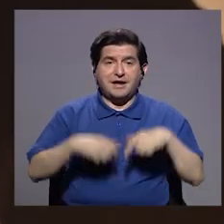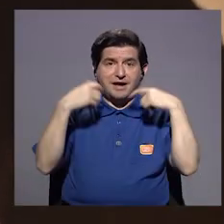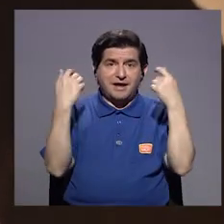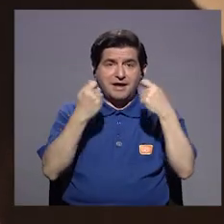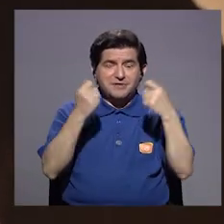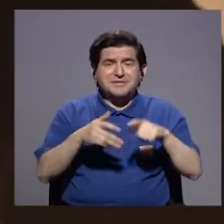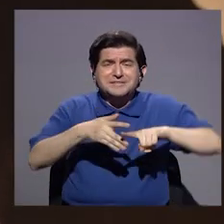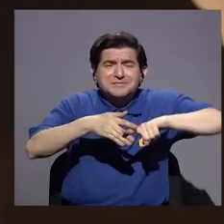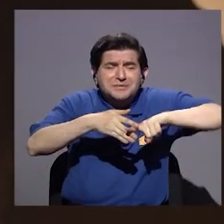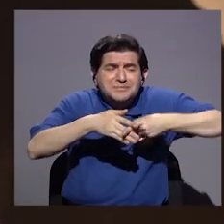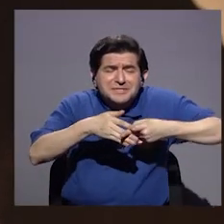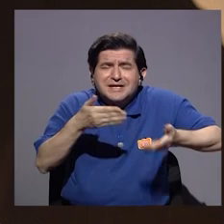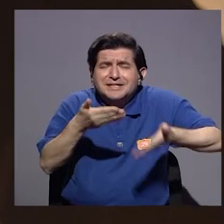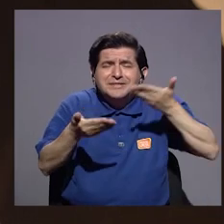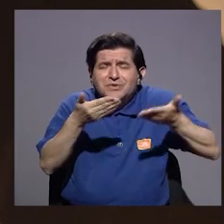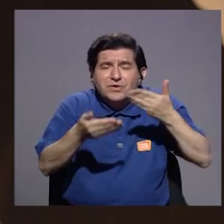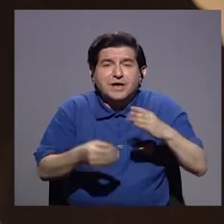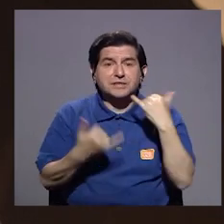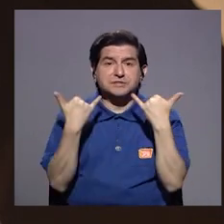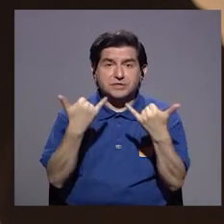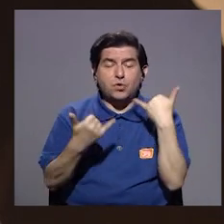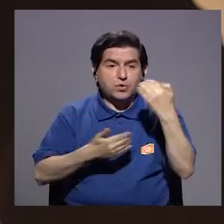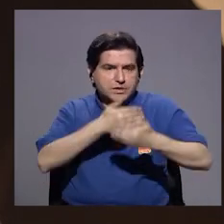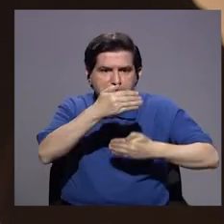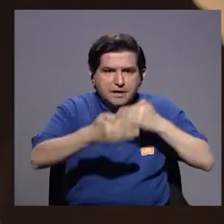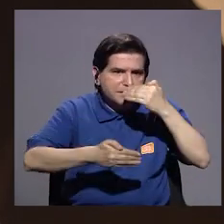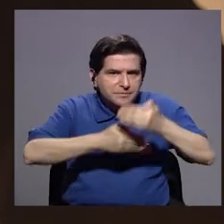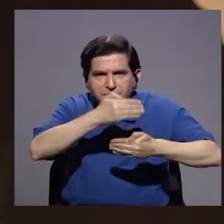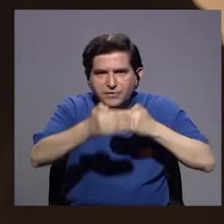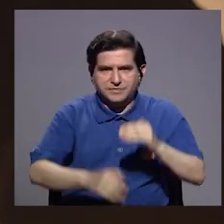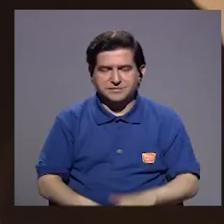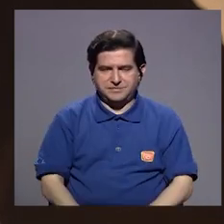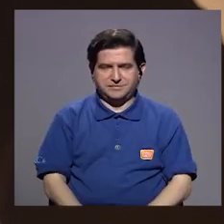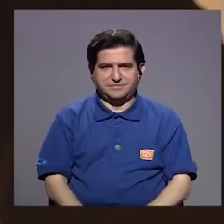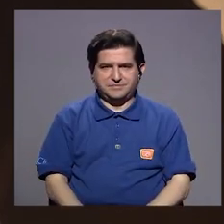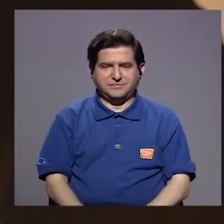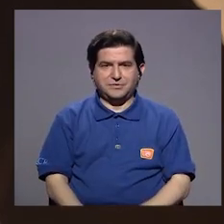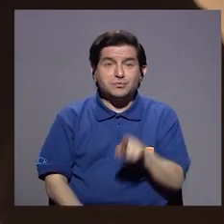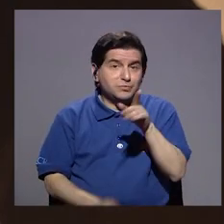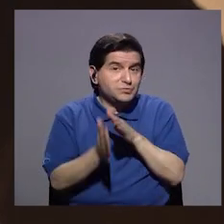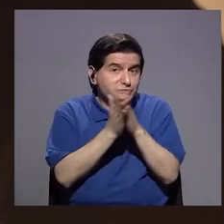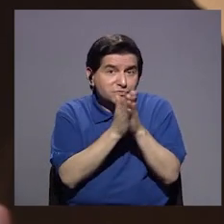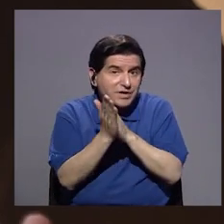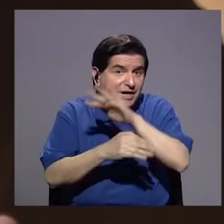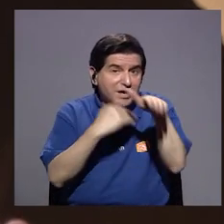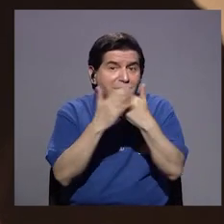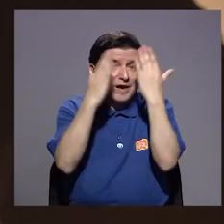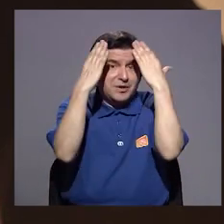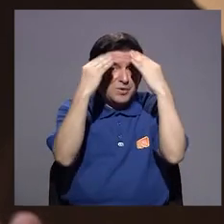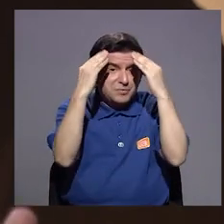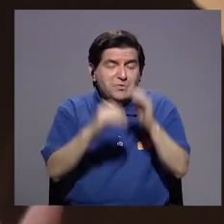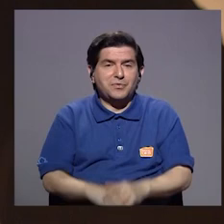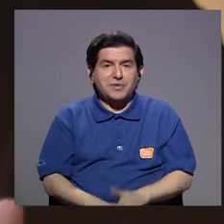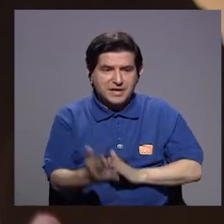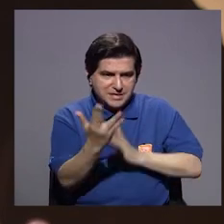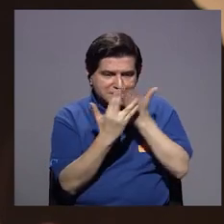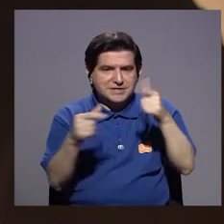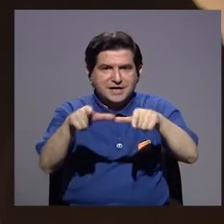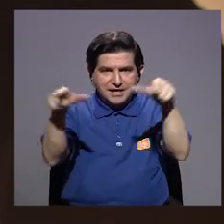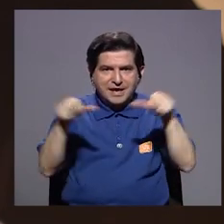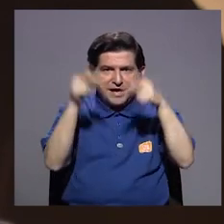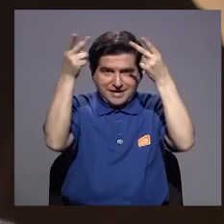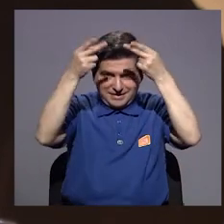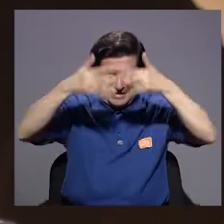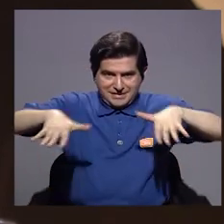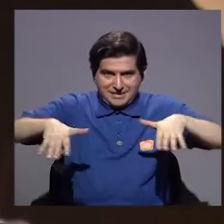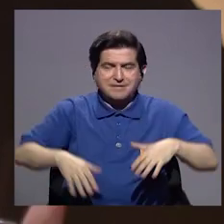el festival estará a punto de estrenarse o ya estará en funcionamiento, así es que aproveche toda esta información, ingrese al sitio